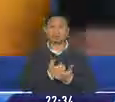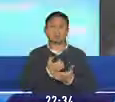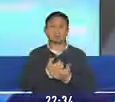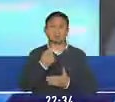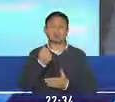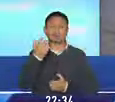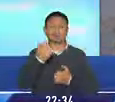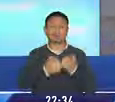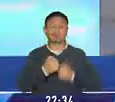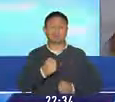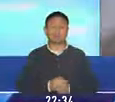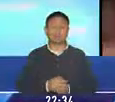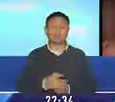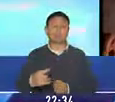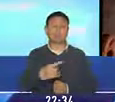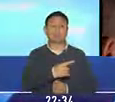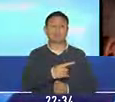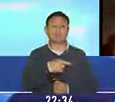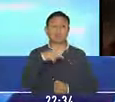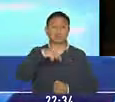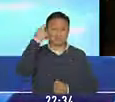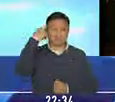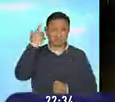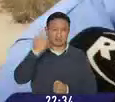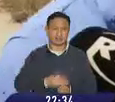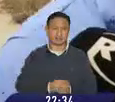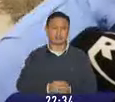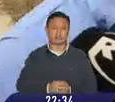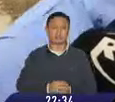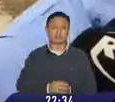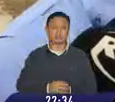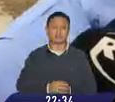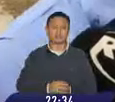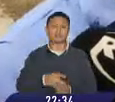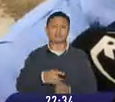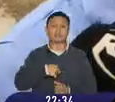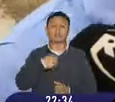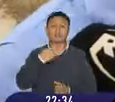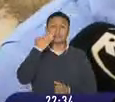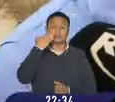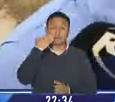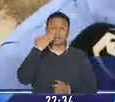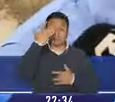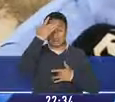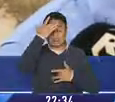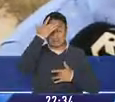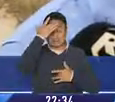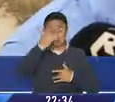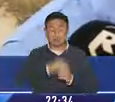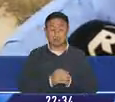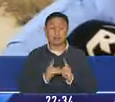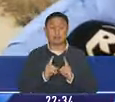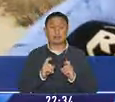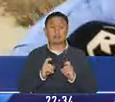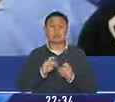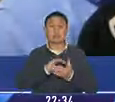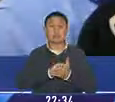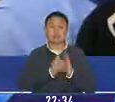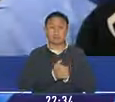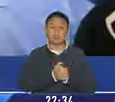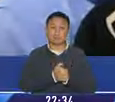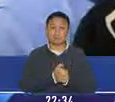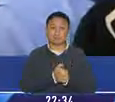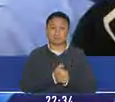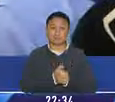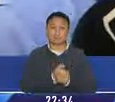difícil. Esto lo llevó a actuar de esta manera. Mi mamá se enferma de cáncer en el mes de noviembre. Entonces,